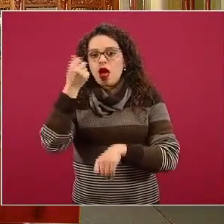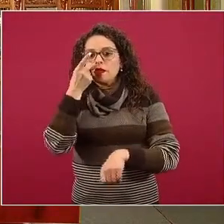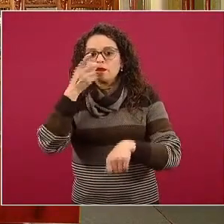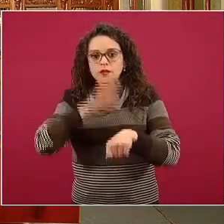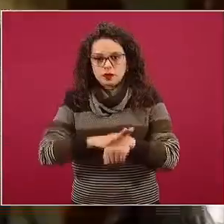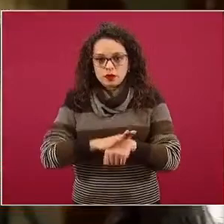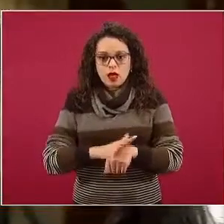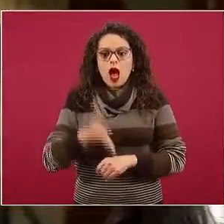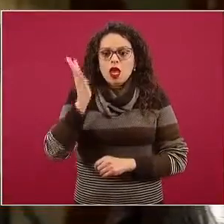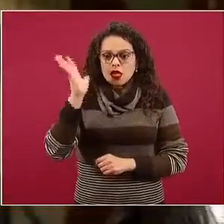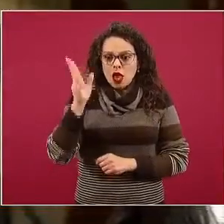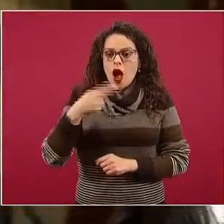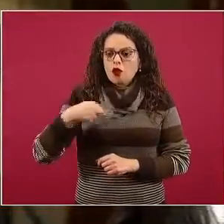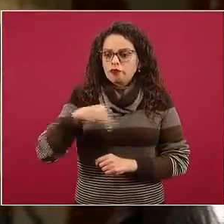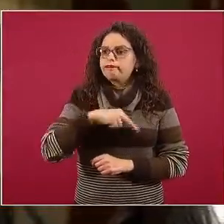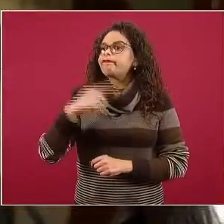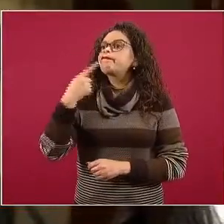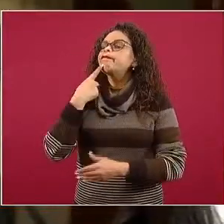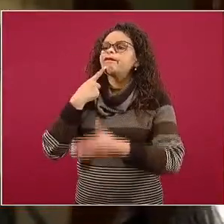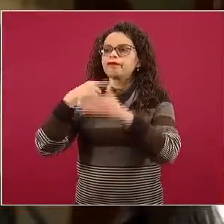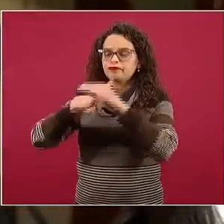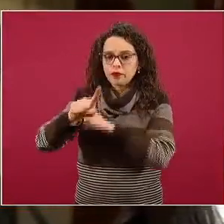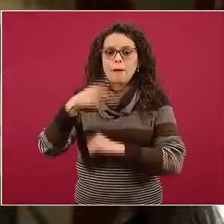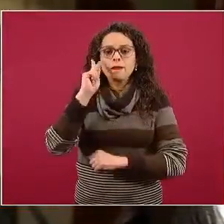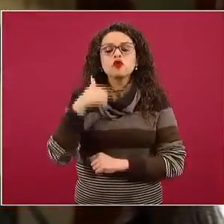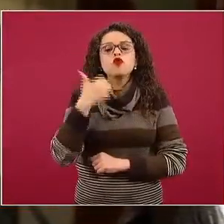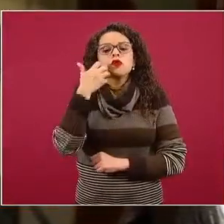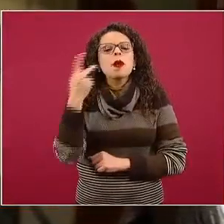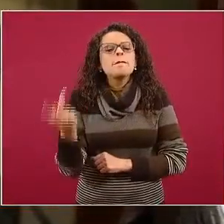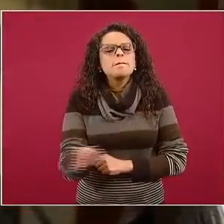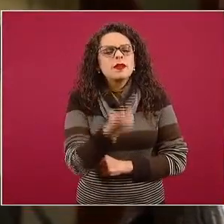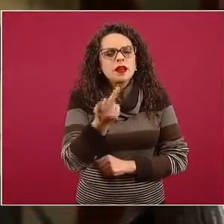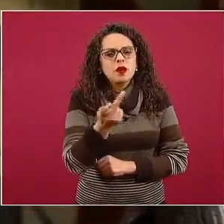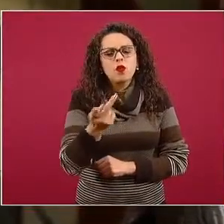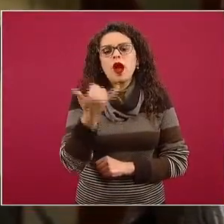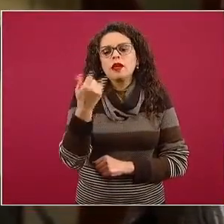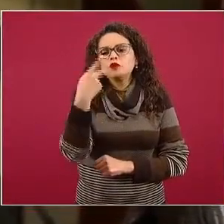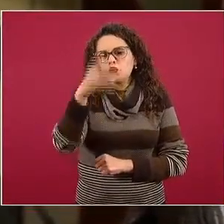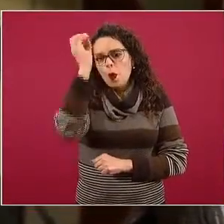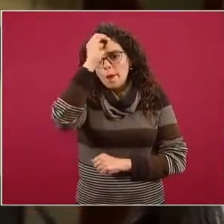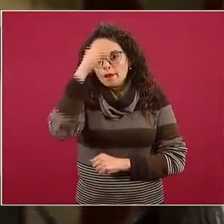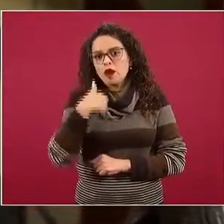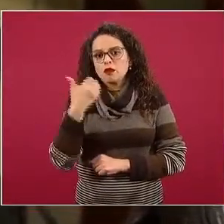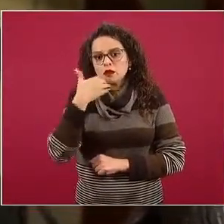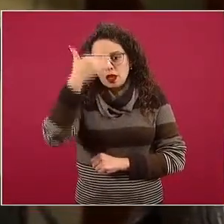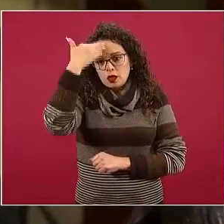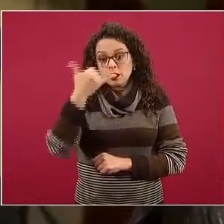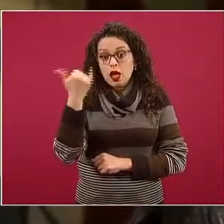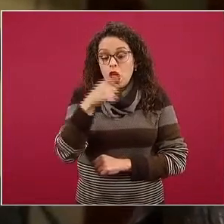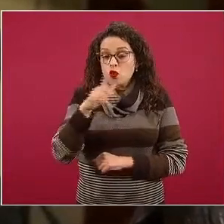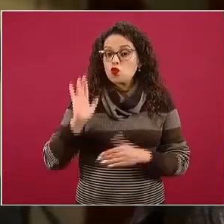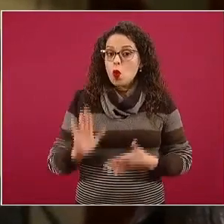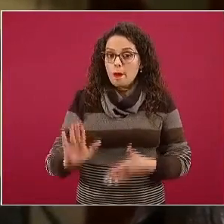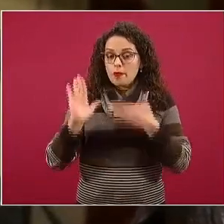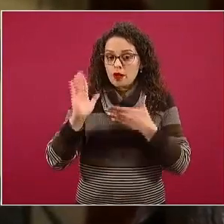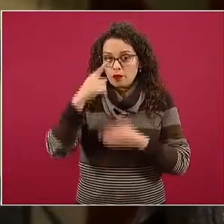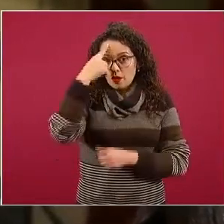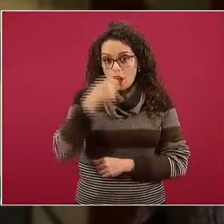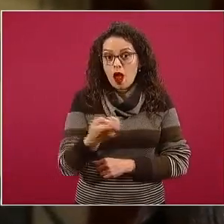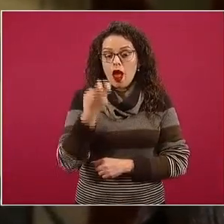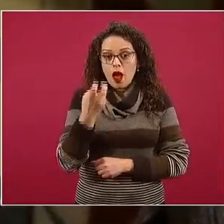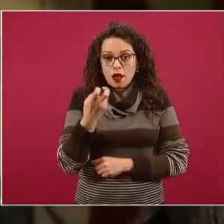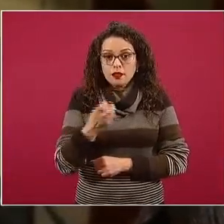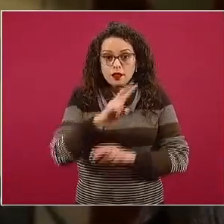denuncia. Aquí mi pregunta es, y yo quisiera saber su opinión y compromiso para que se le dé seguimiento a